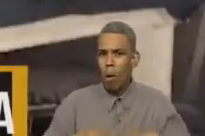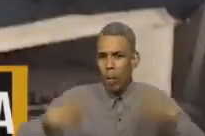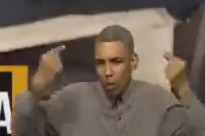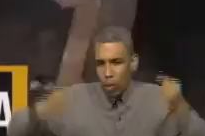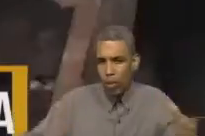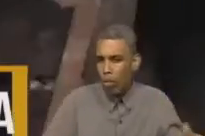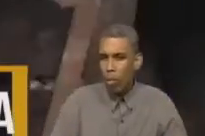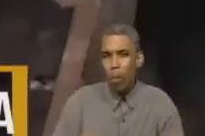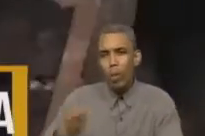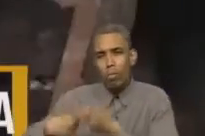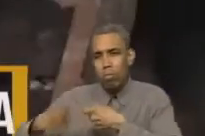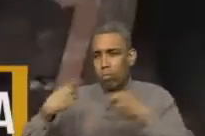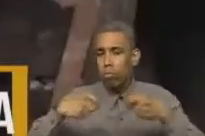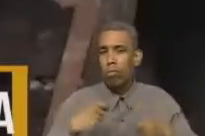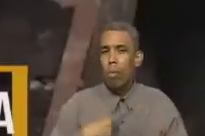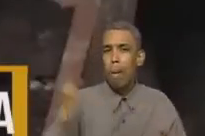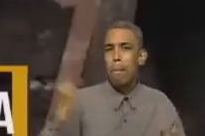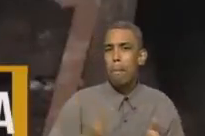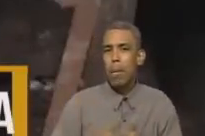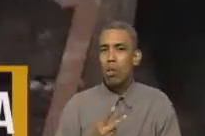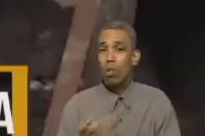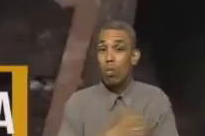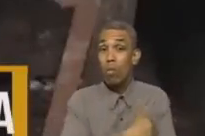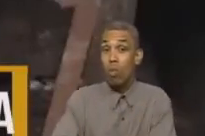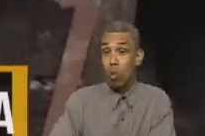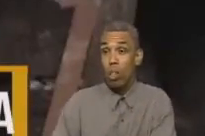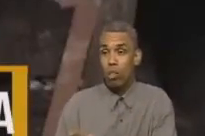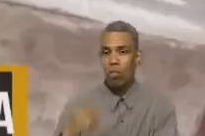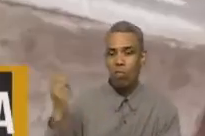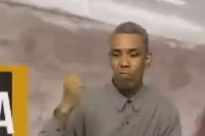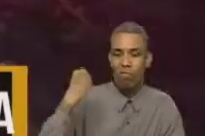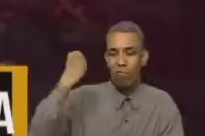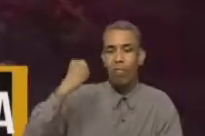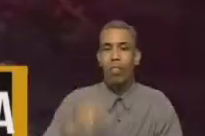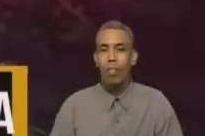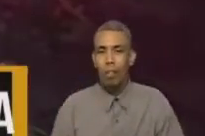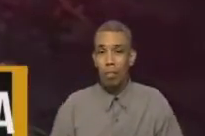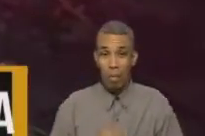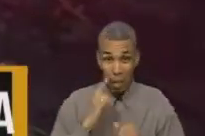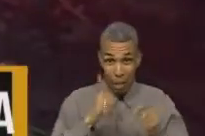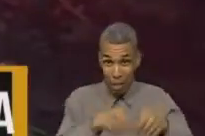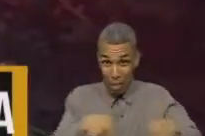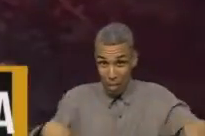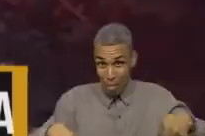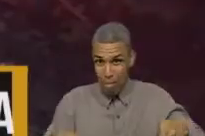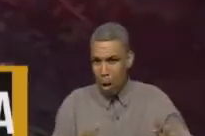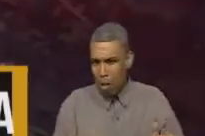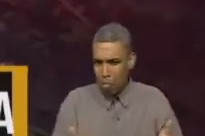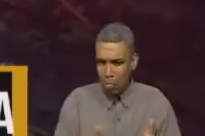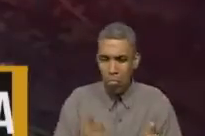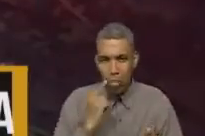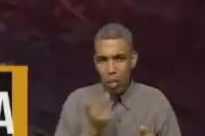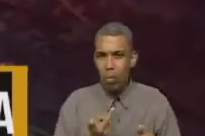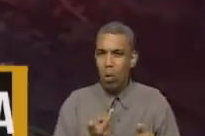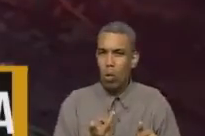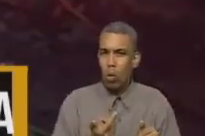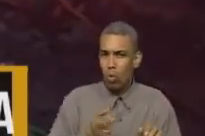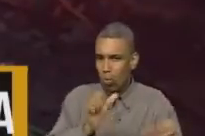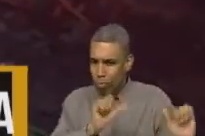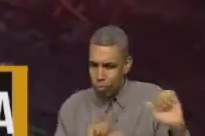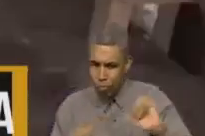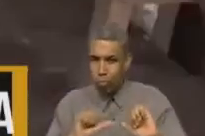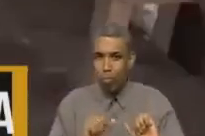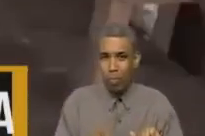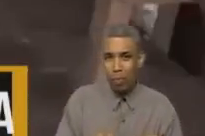está conformado por 5 estructuras más pequeñas. La primera estructura empleada como zona de almacenamiento de insumos.